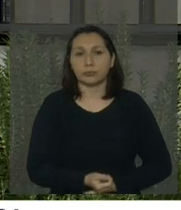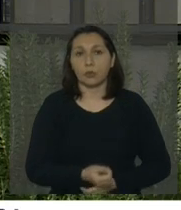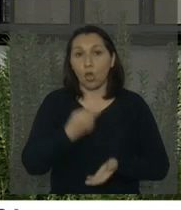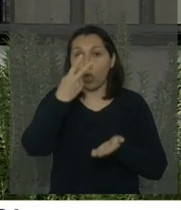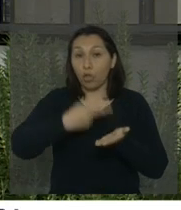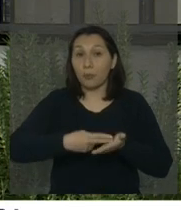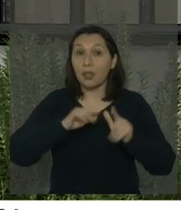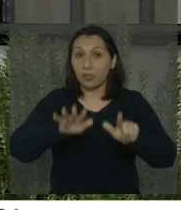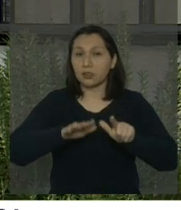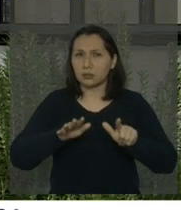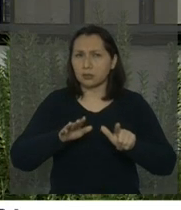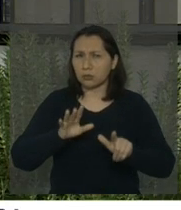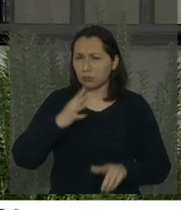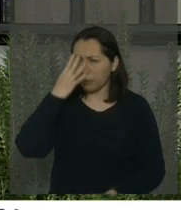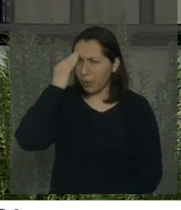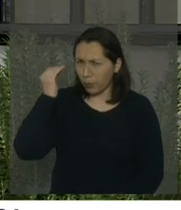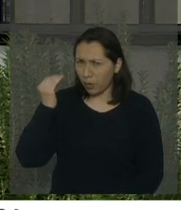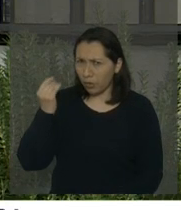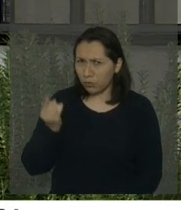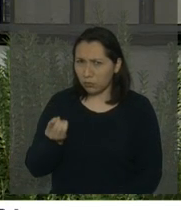el 2017, si mal no recuerdo,